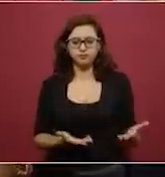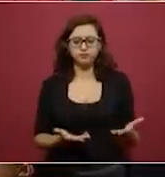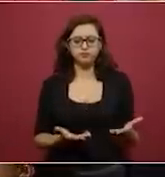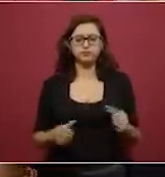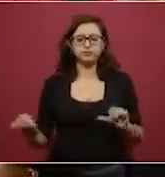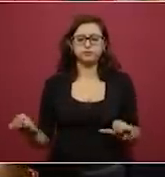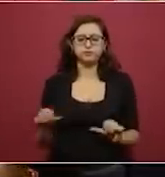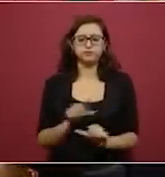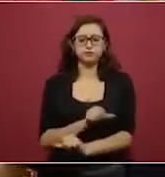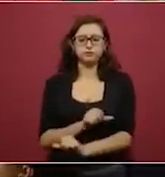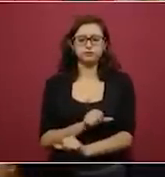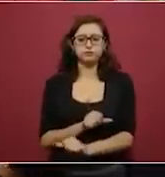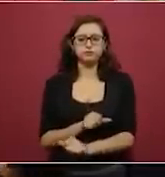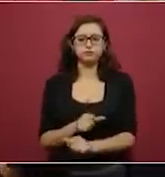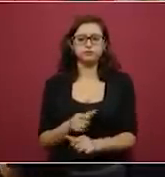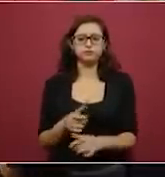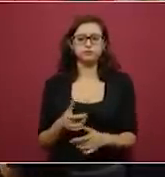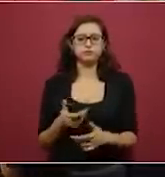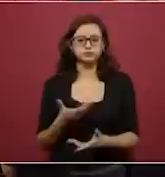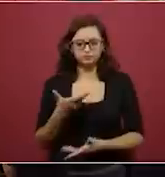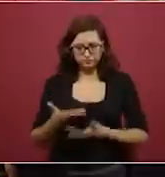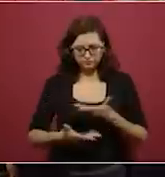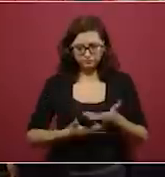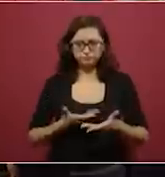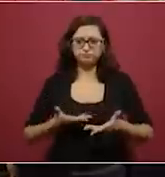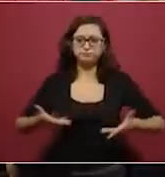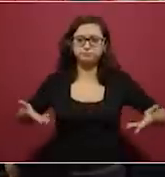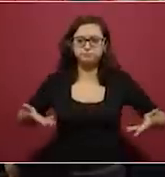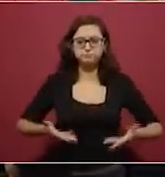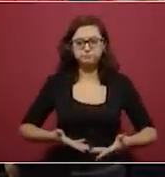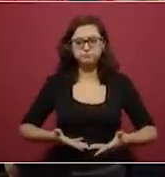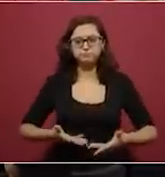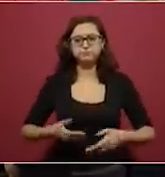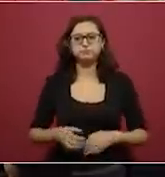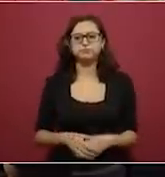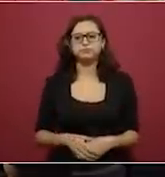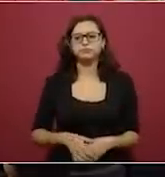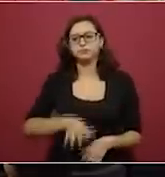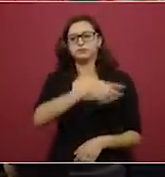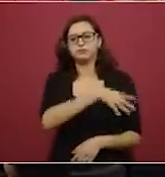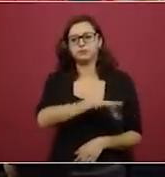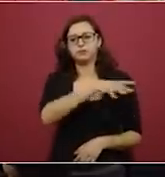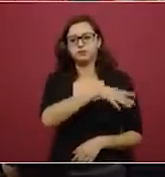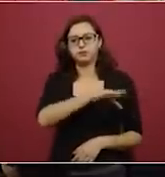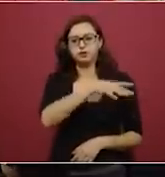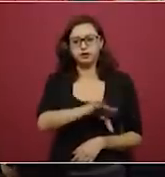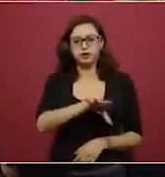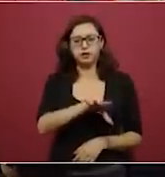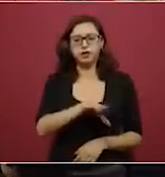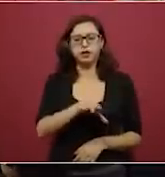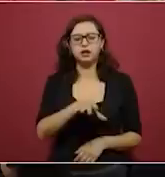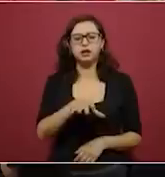de la palabra para que haga su propia presentación al general de brigada diplomado